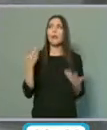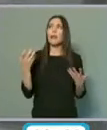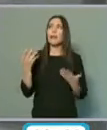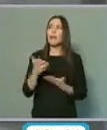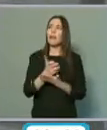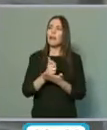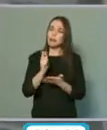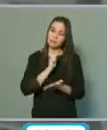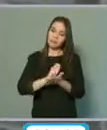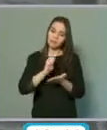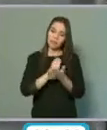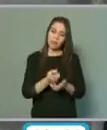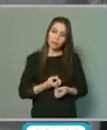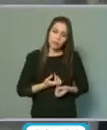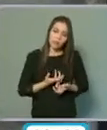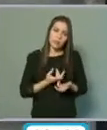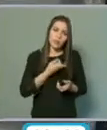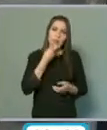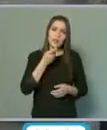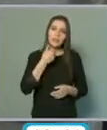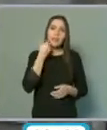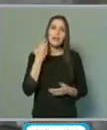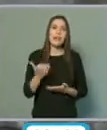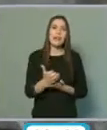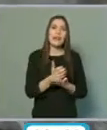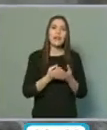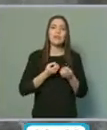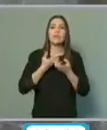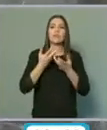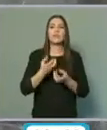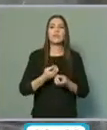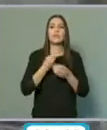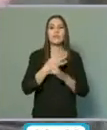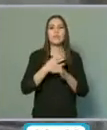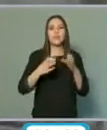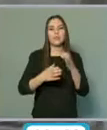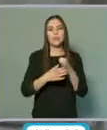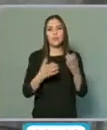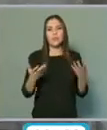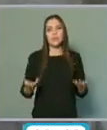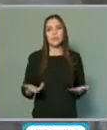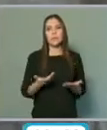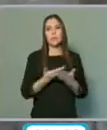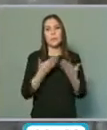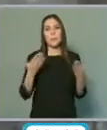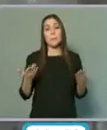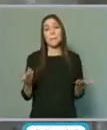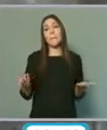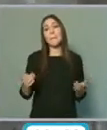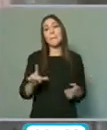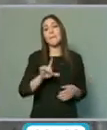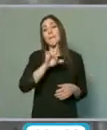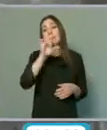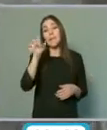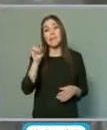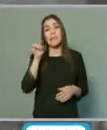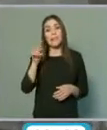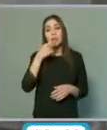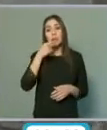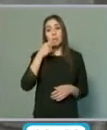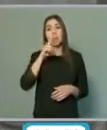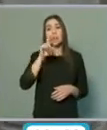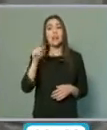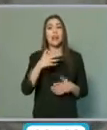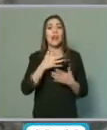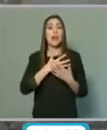esa enfermedad de decir versos que para qué le cuento. Y bueno, lo malo de Juan de Dios Peza es que en amores